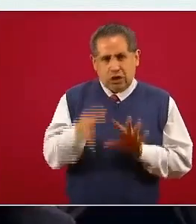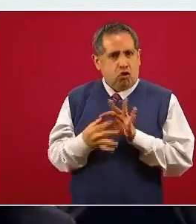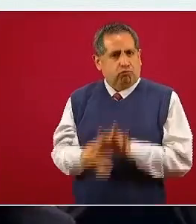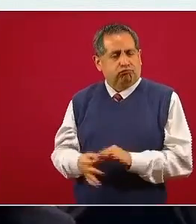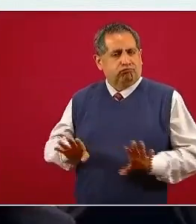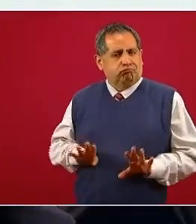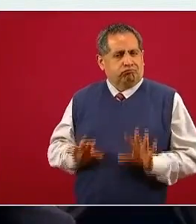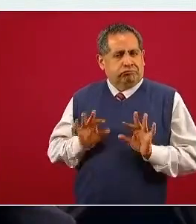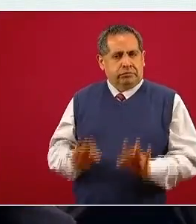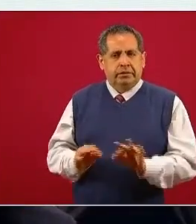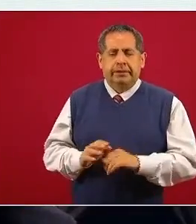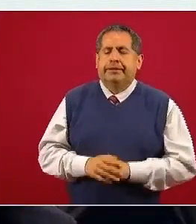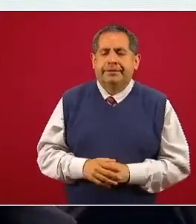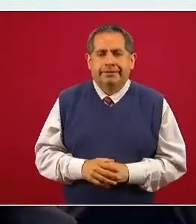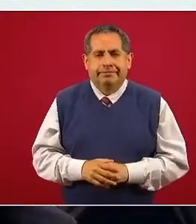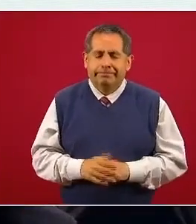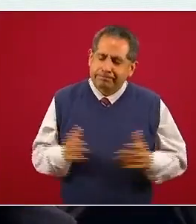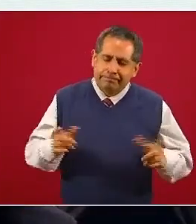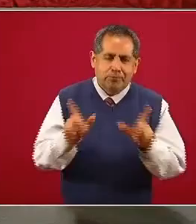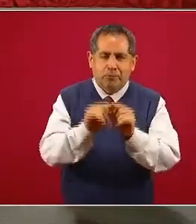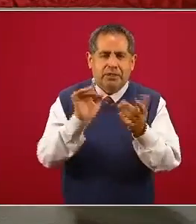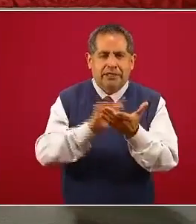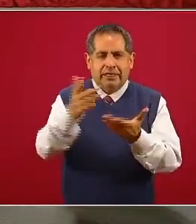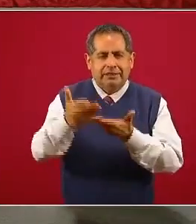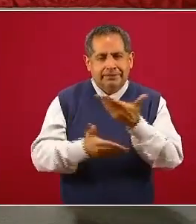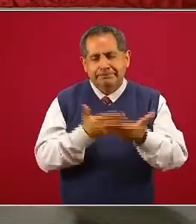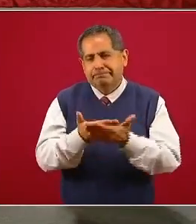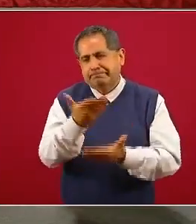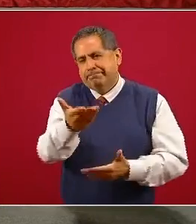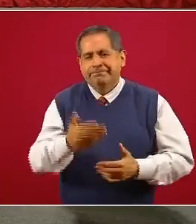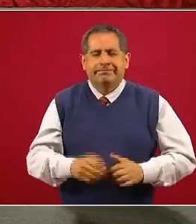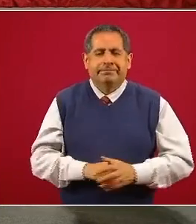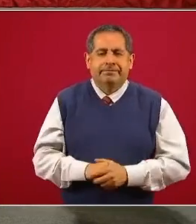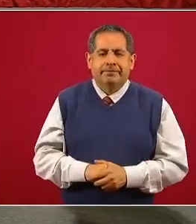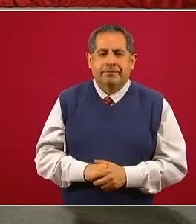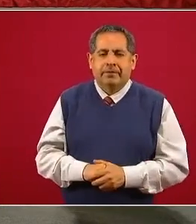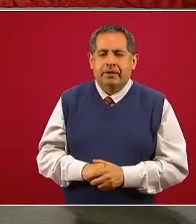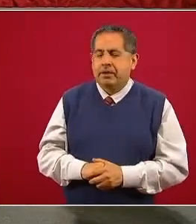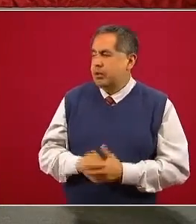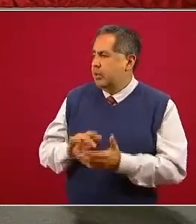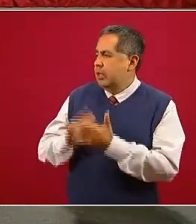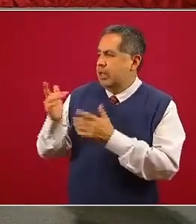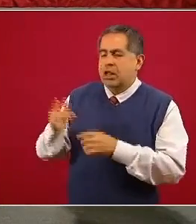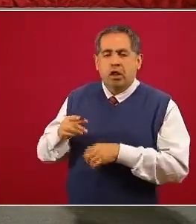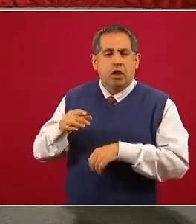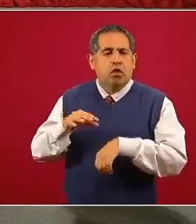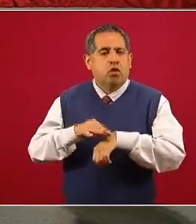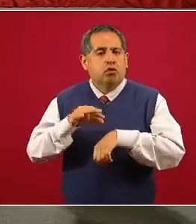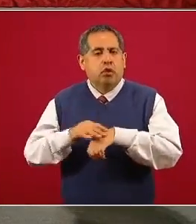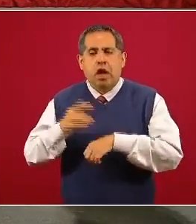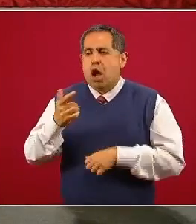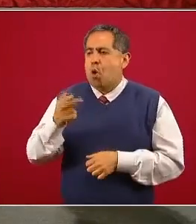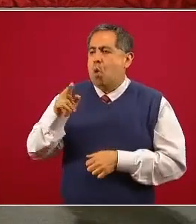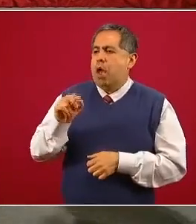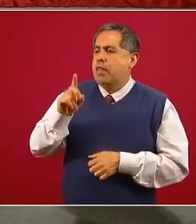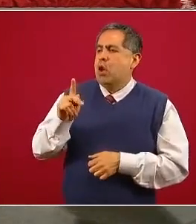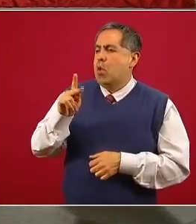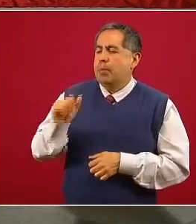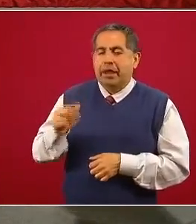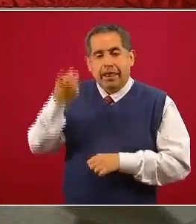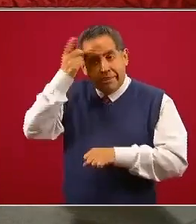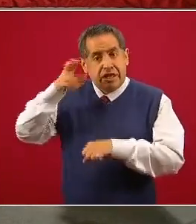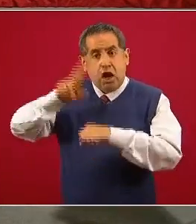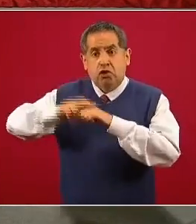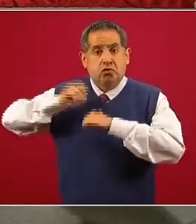que muchísimas gracias. Eso es todo. Muchas gracias, doctora Guadalupe Guerrero Avendaño,